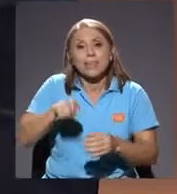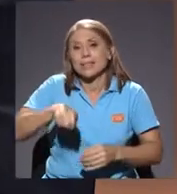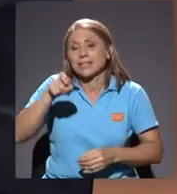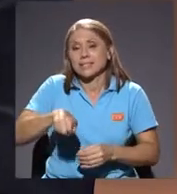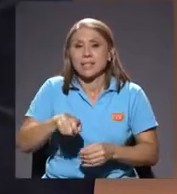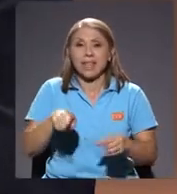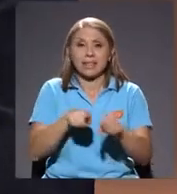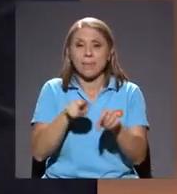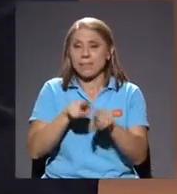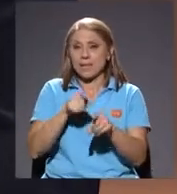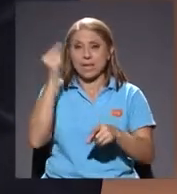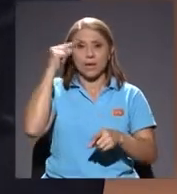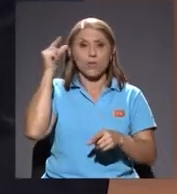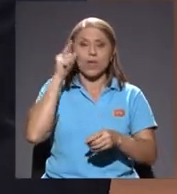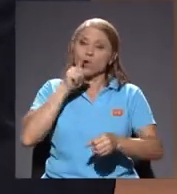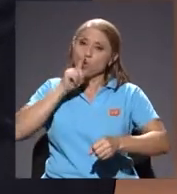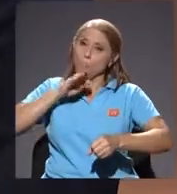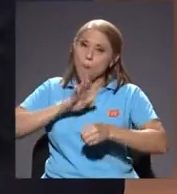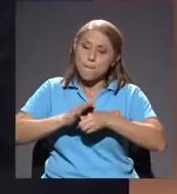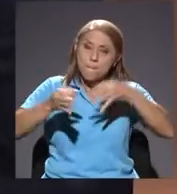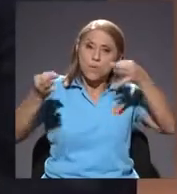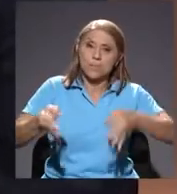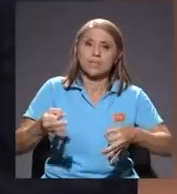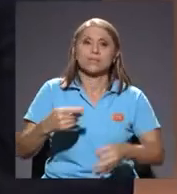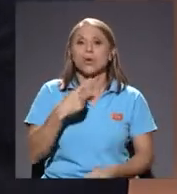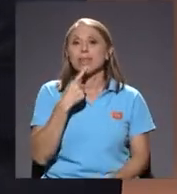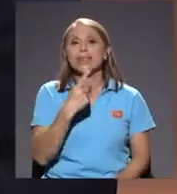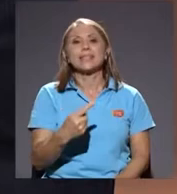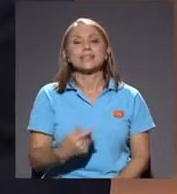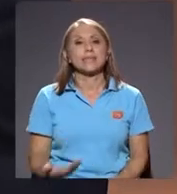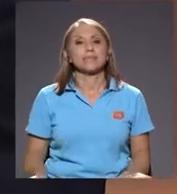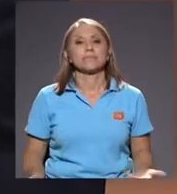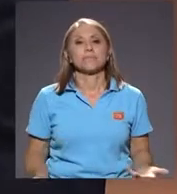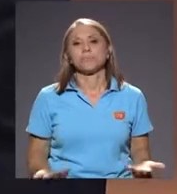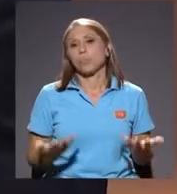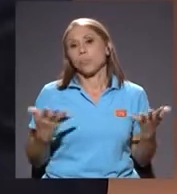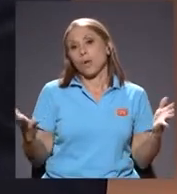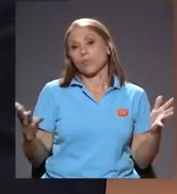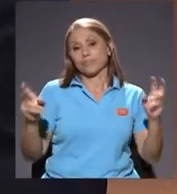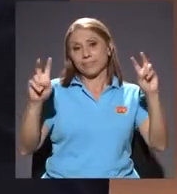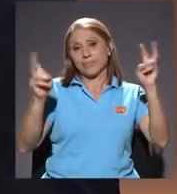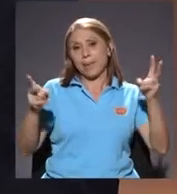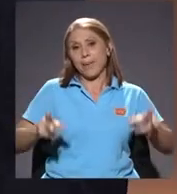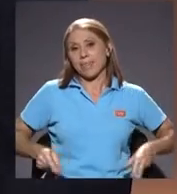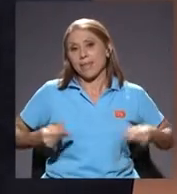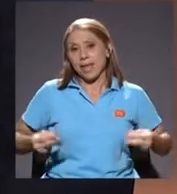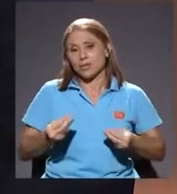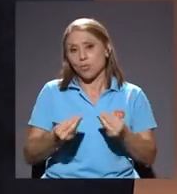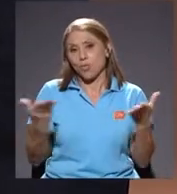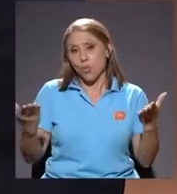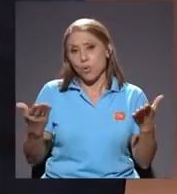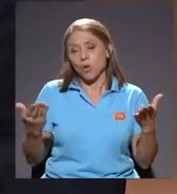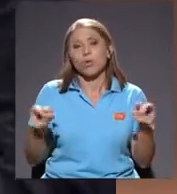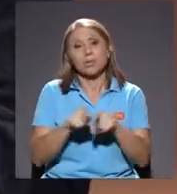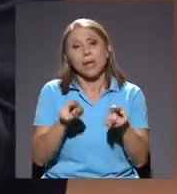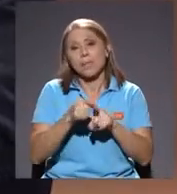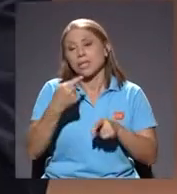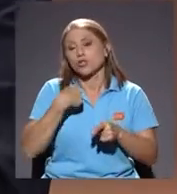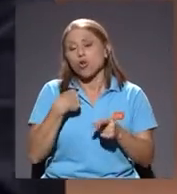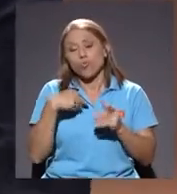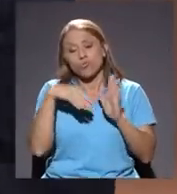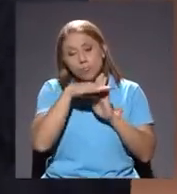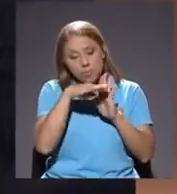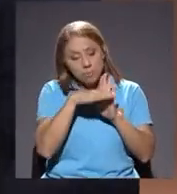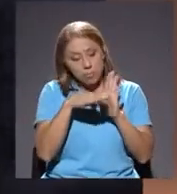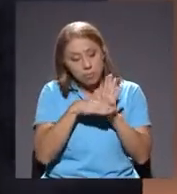compromiso de gobierno y decir mire en materia de gasto público estas son las medidas que también voy a incorporar llámese